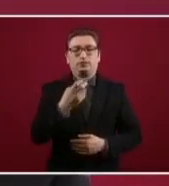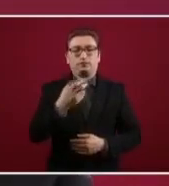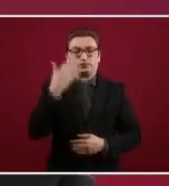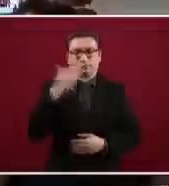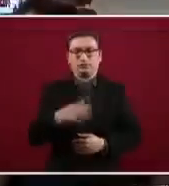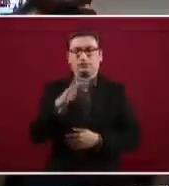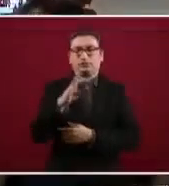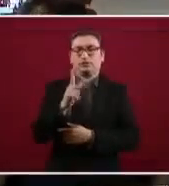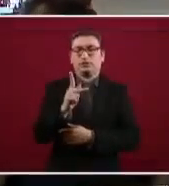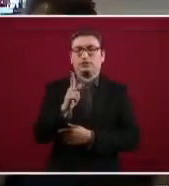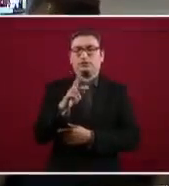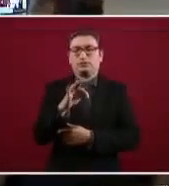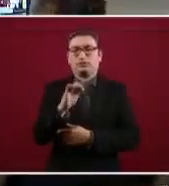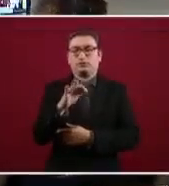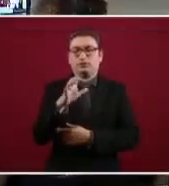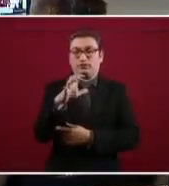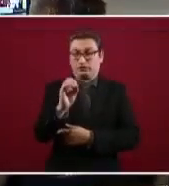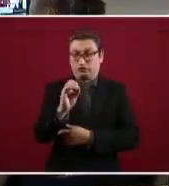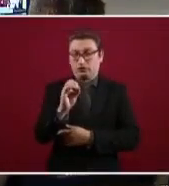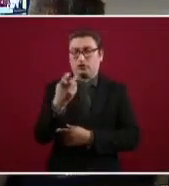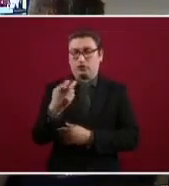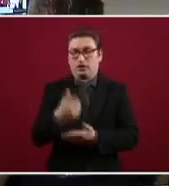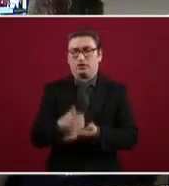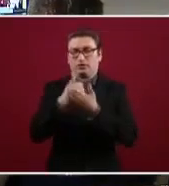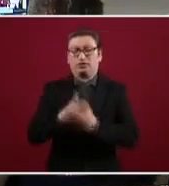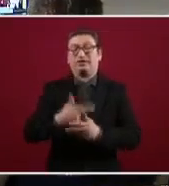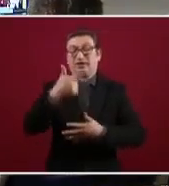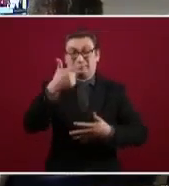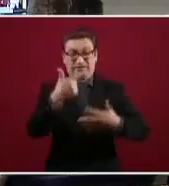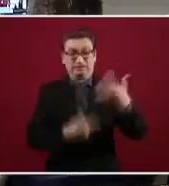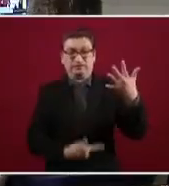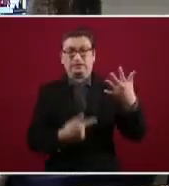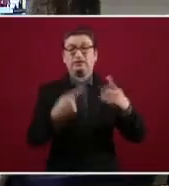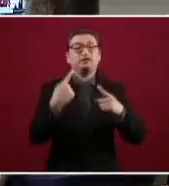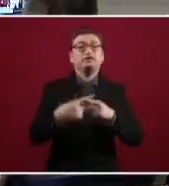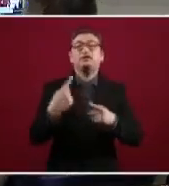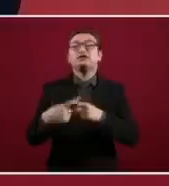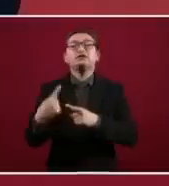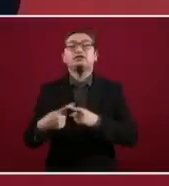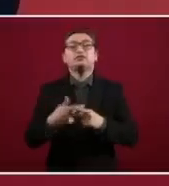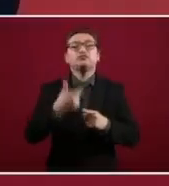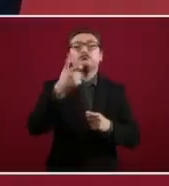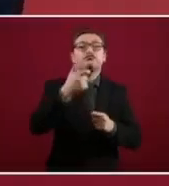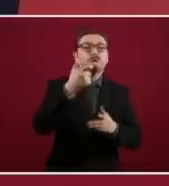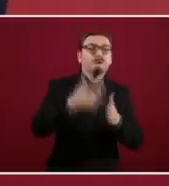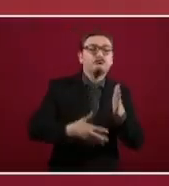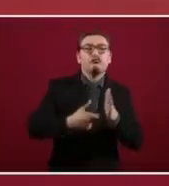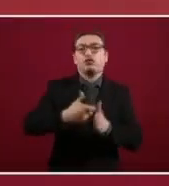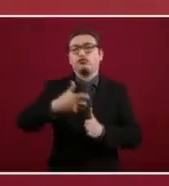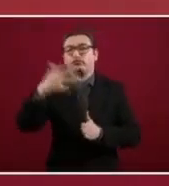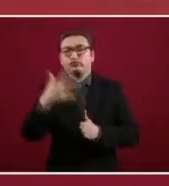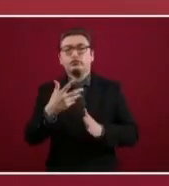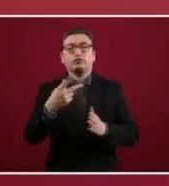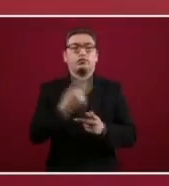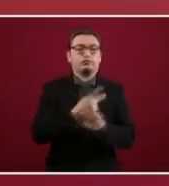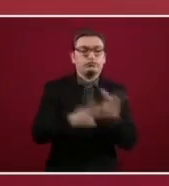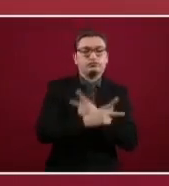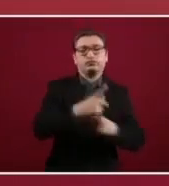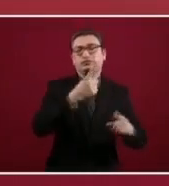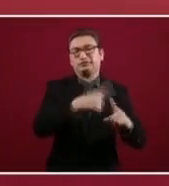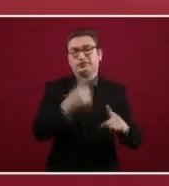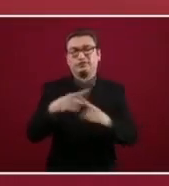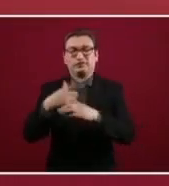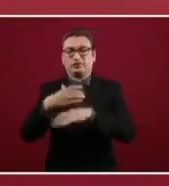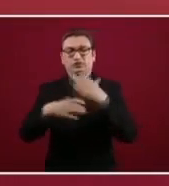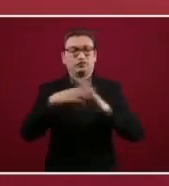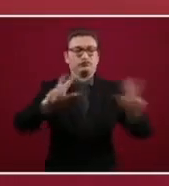la profeco que tiene una lista de quienes tienen los precios y que monitorea los precios de los productos que más se venden